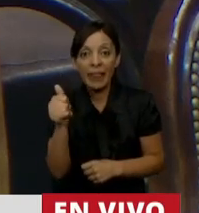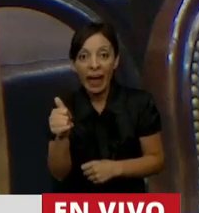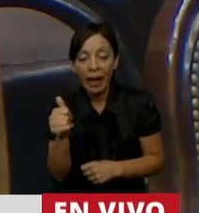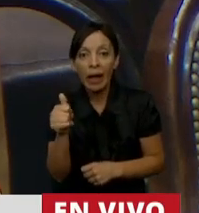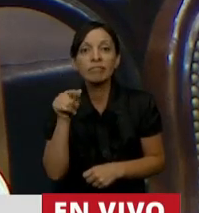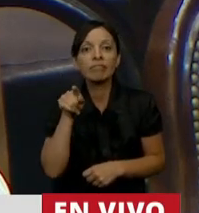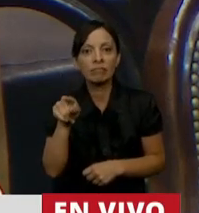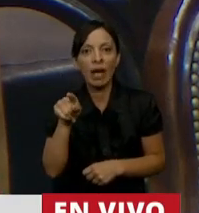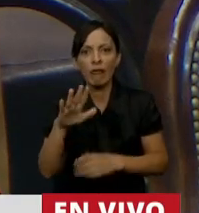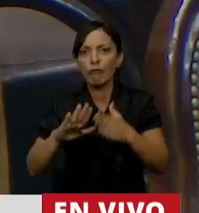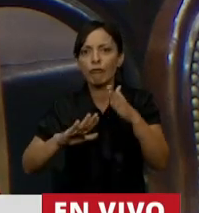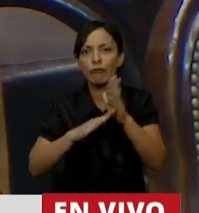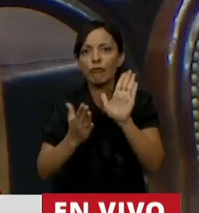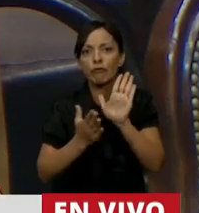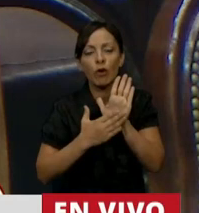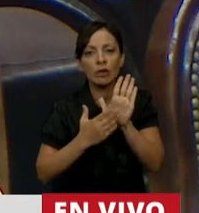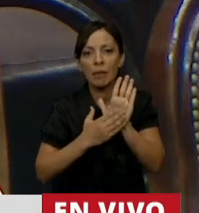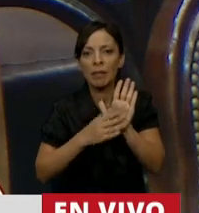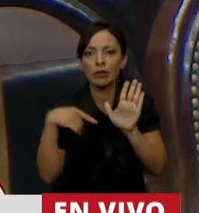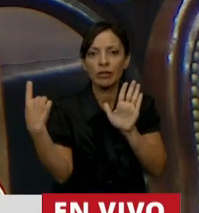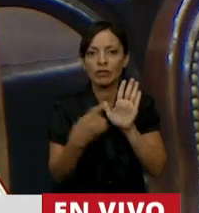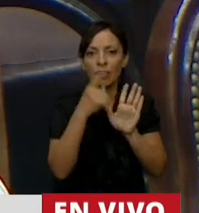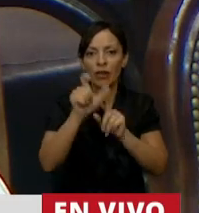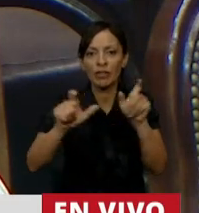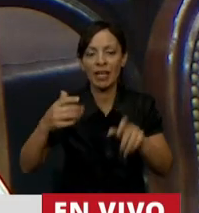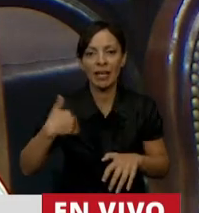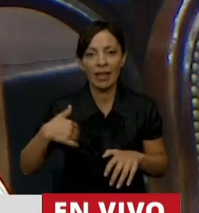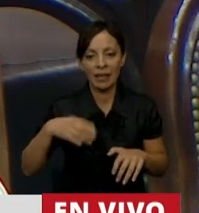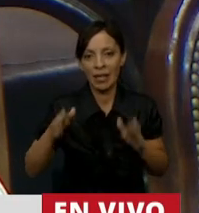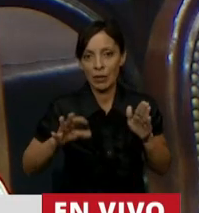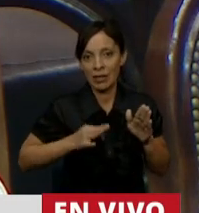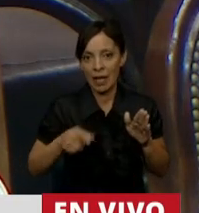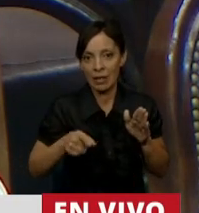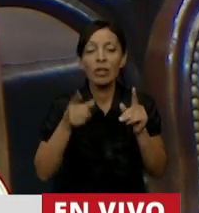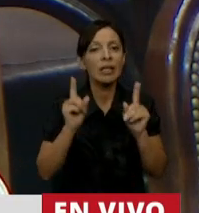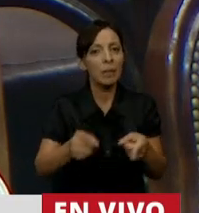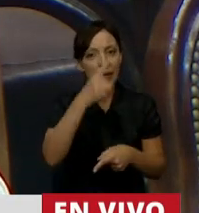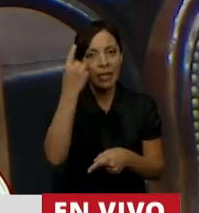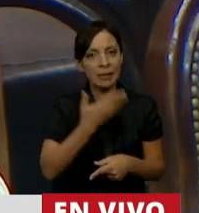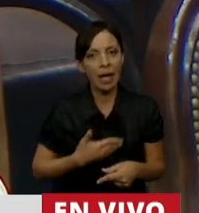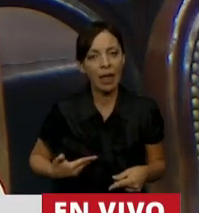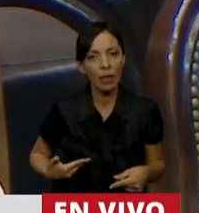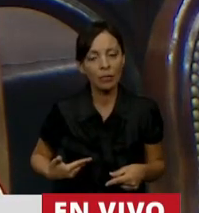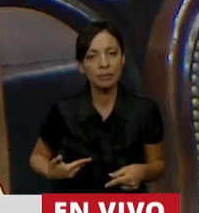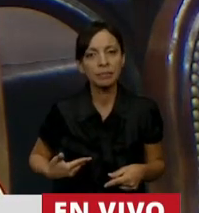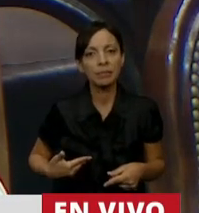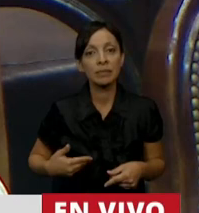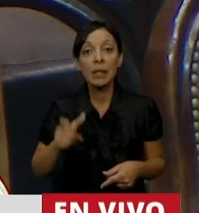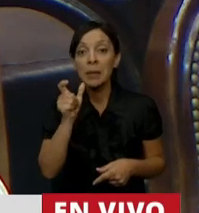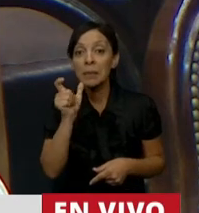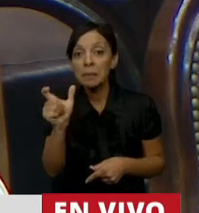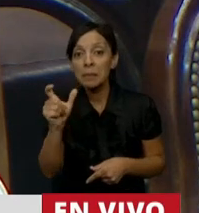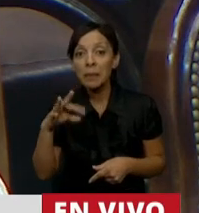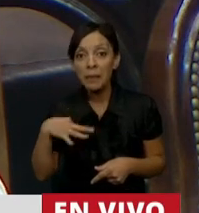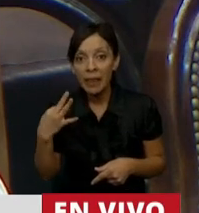el fundamento del gran esfuerzo que han hecho todos los argentinos y que también lo ha hecho el Estado. Y que es la misma